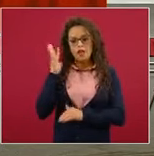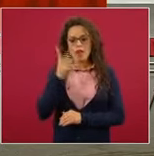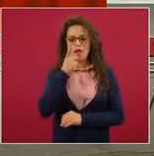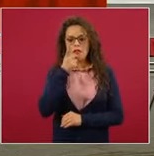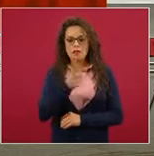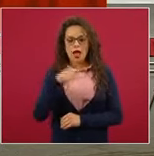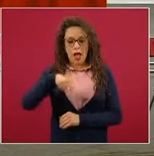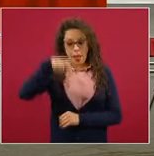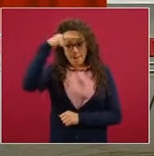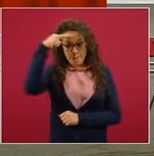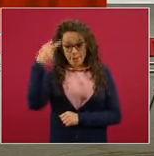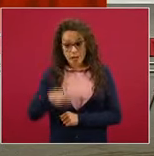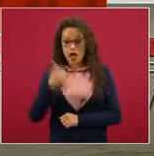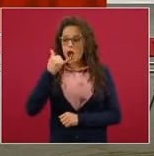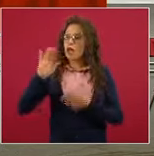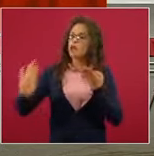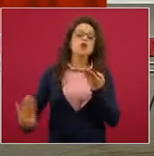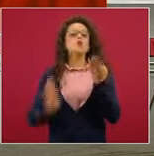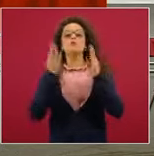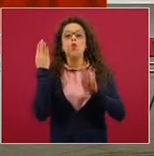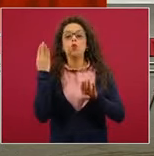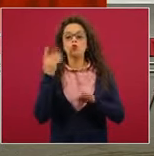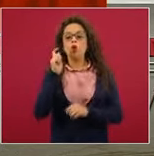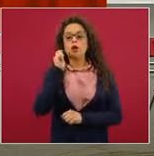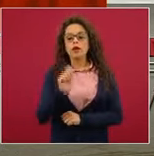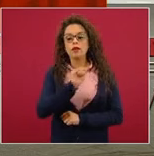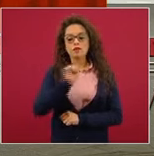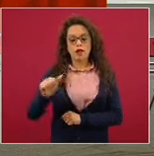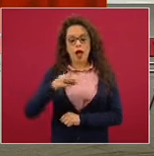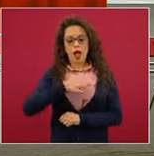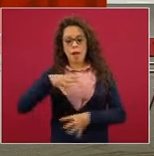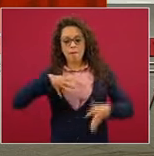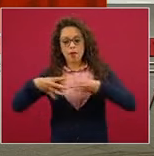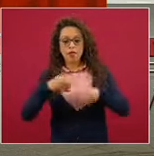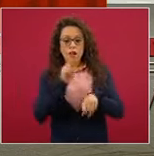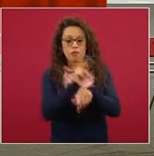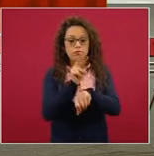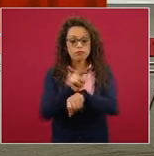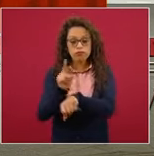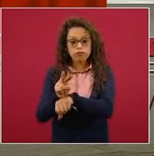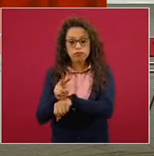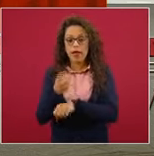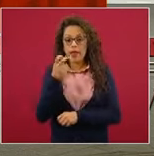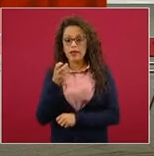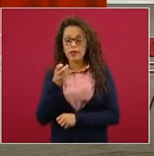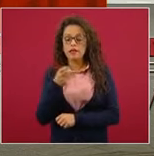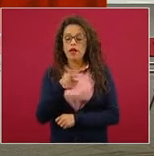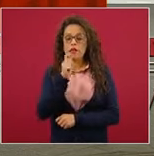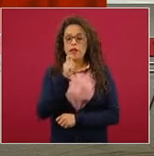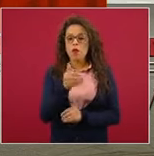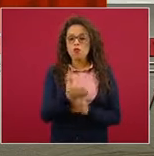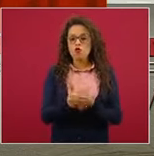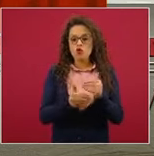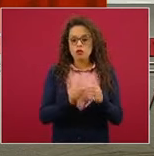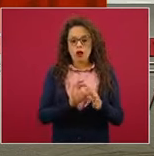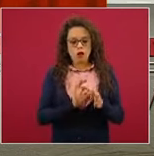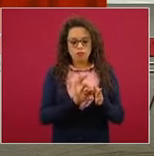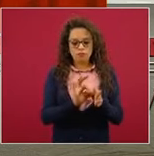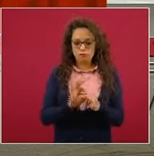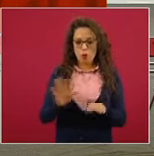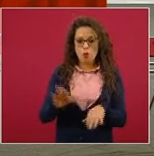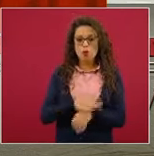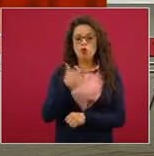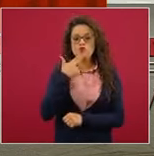México y en el mundo, la vigilancia epidemiológica es un proceso muy dinámico porque se van utilizando